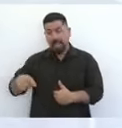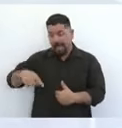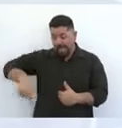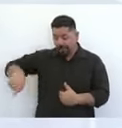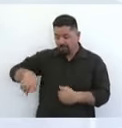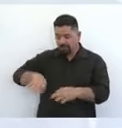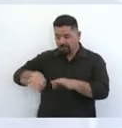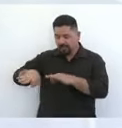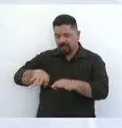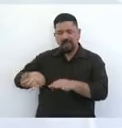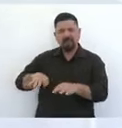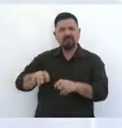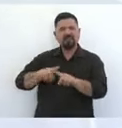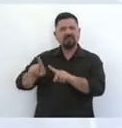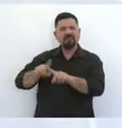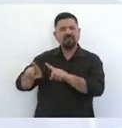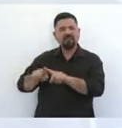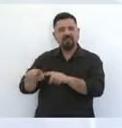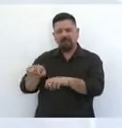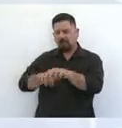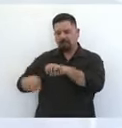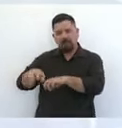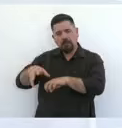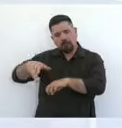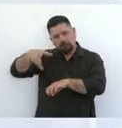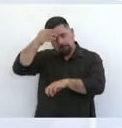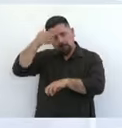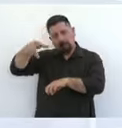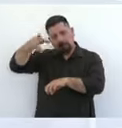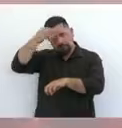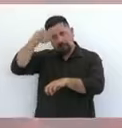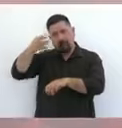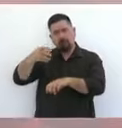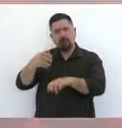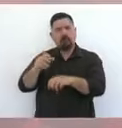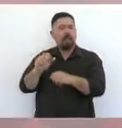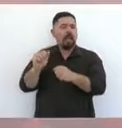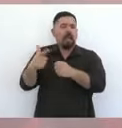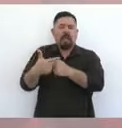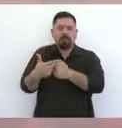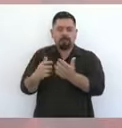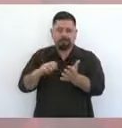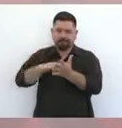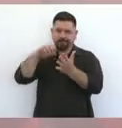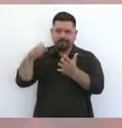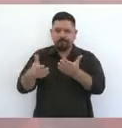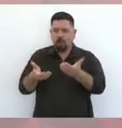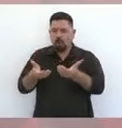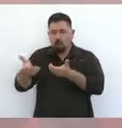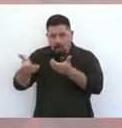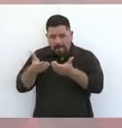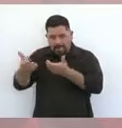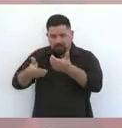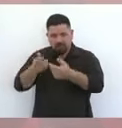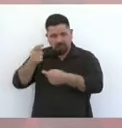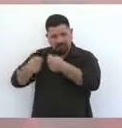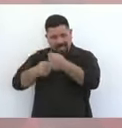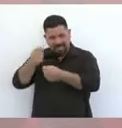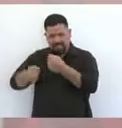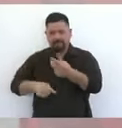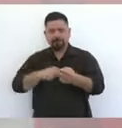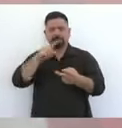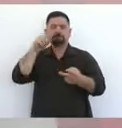aprendices en una actividad productiva, ya sea en el comercio, ya